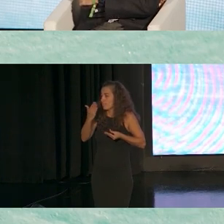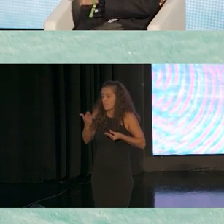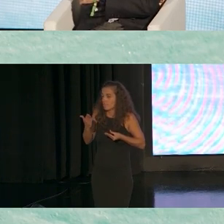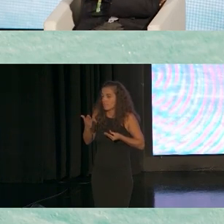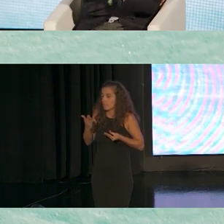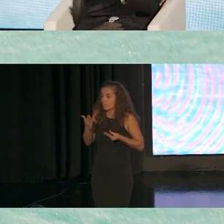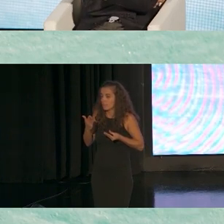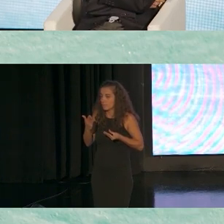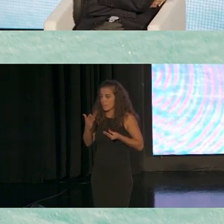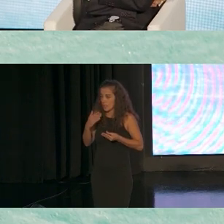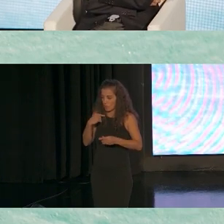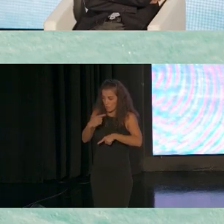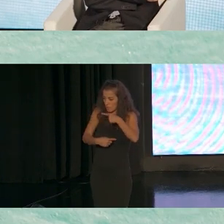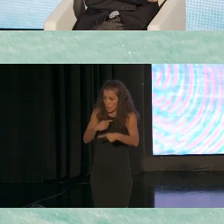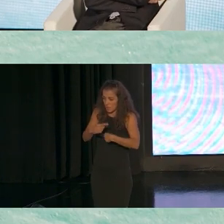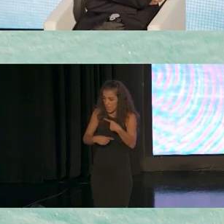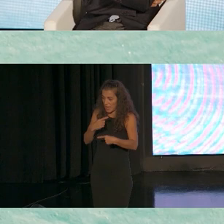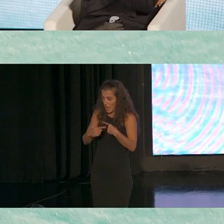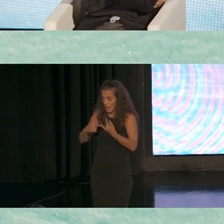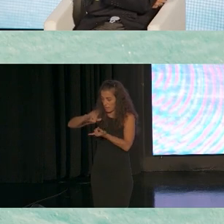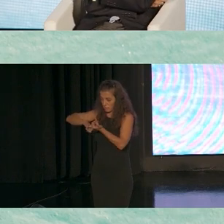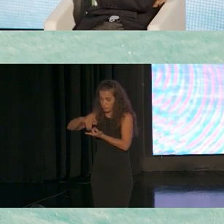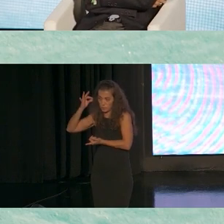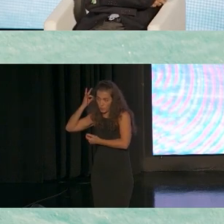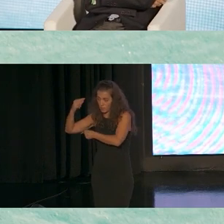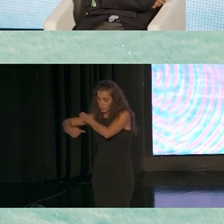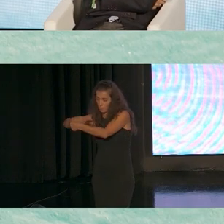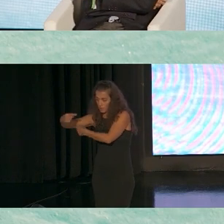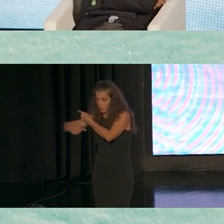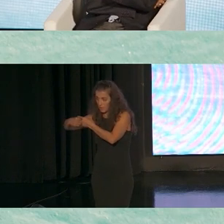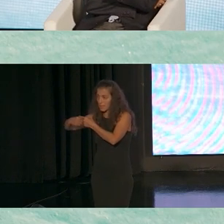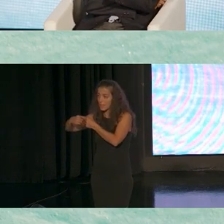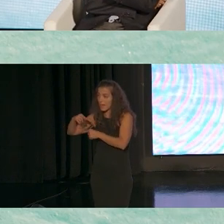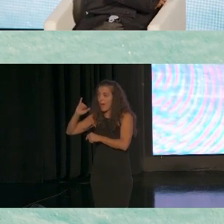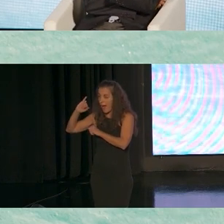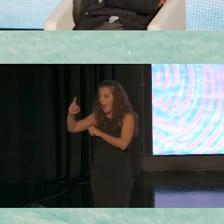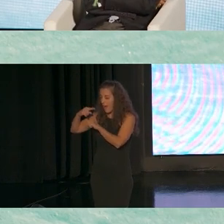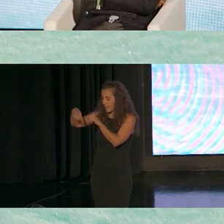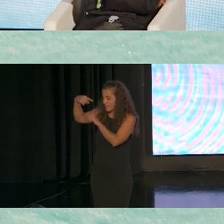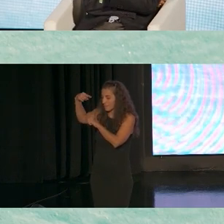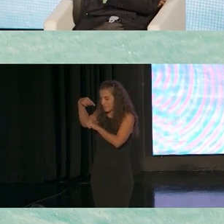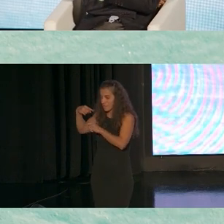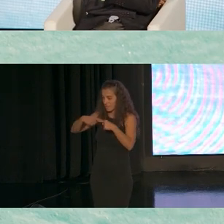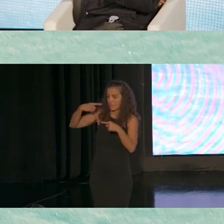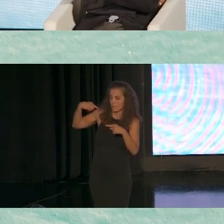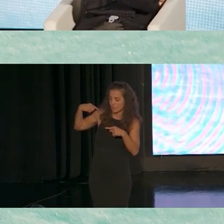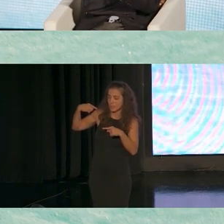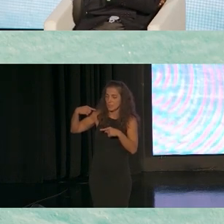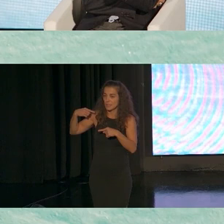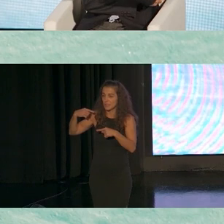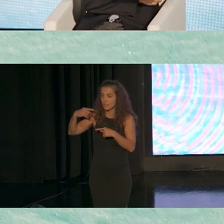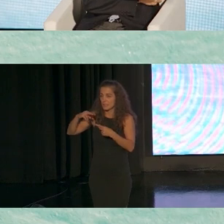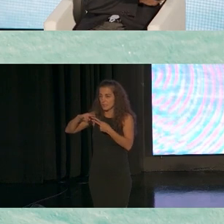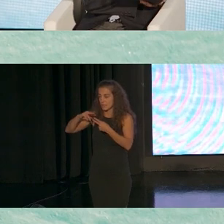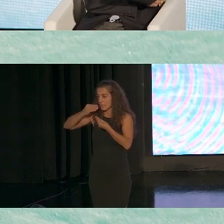yo en mi familia ni ni la de mi mujer había antecedentes y entonces al principio piensas que eso no